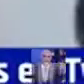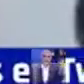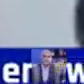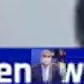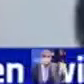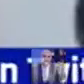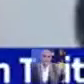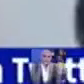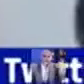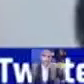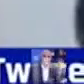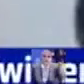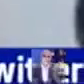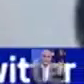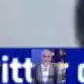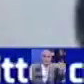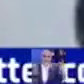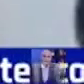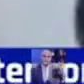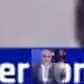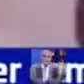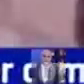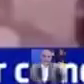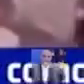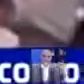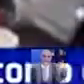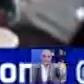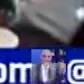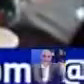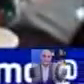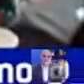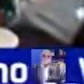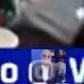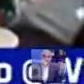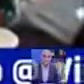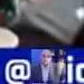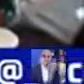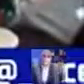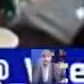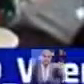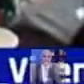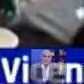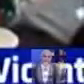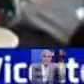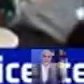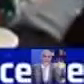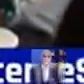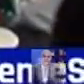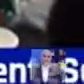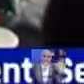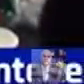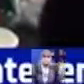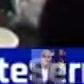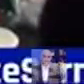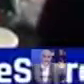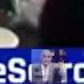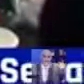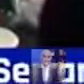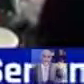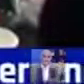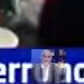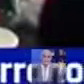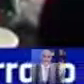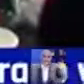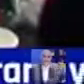explicamos aquí, no solamente nosotros, sino varios compañeros de la familia Sin Censura, los beneficios de blindar estas